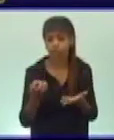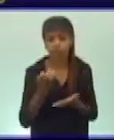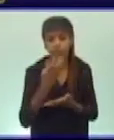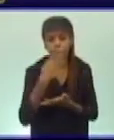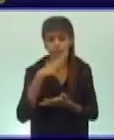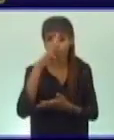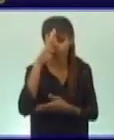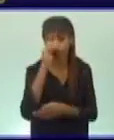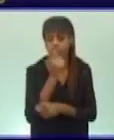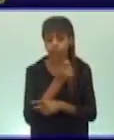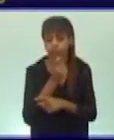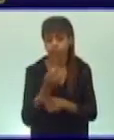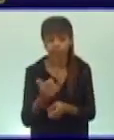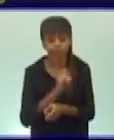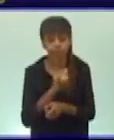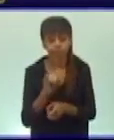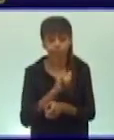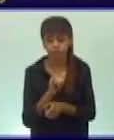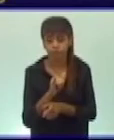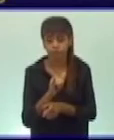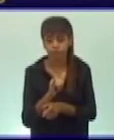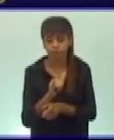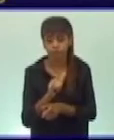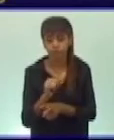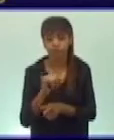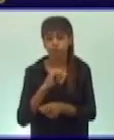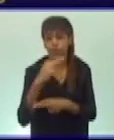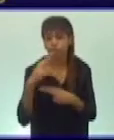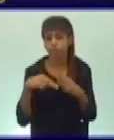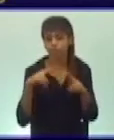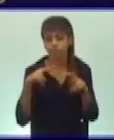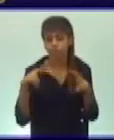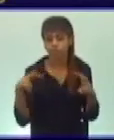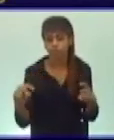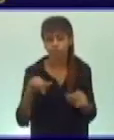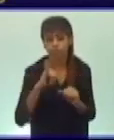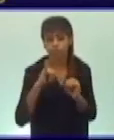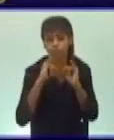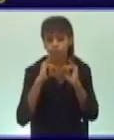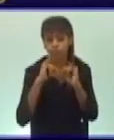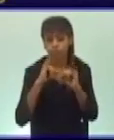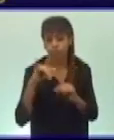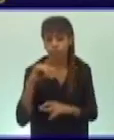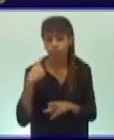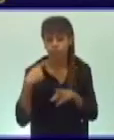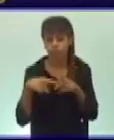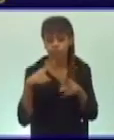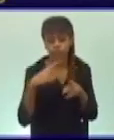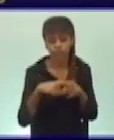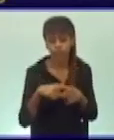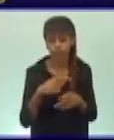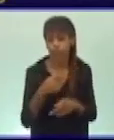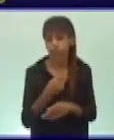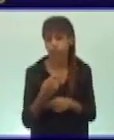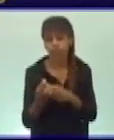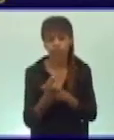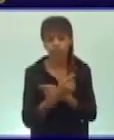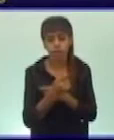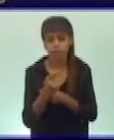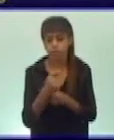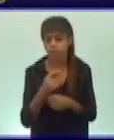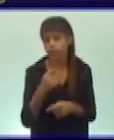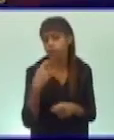sección de Historia de Cuba lo pueden realizar y de igual forma consultar con el repasador virtual. Pues